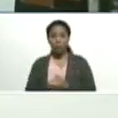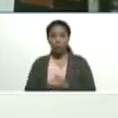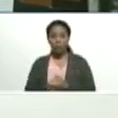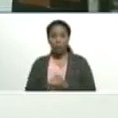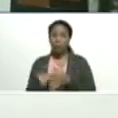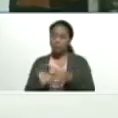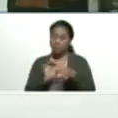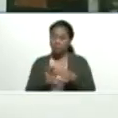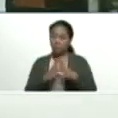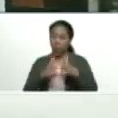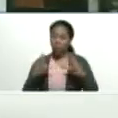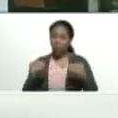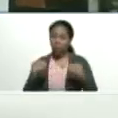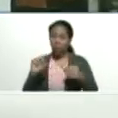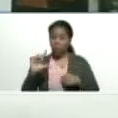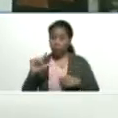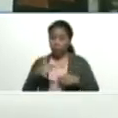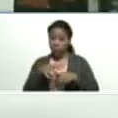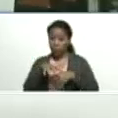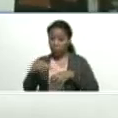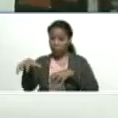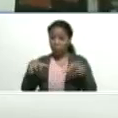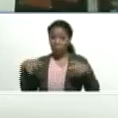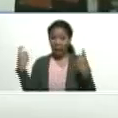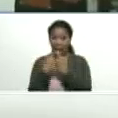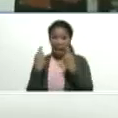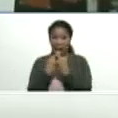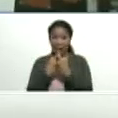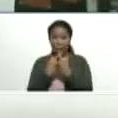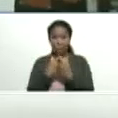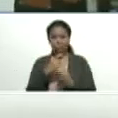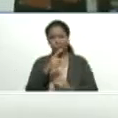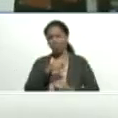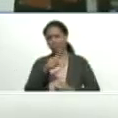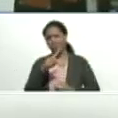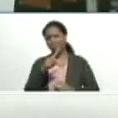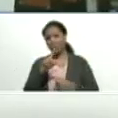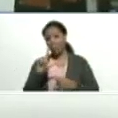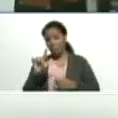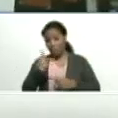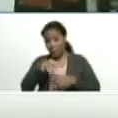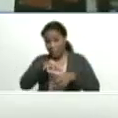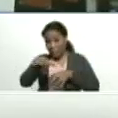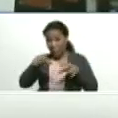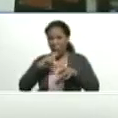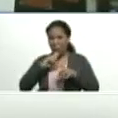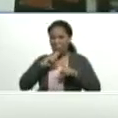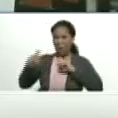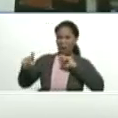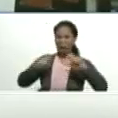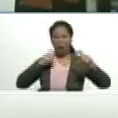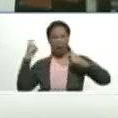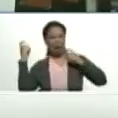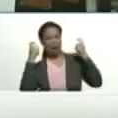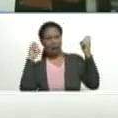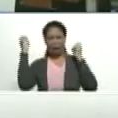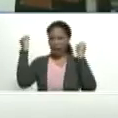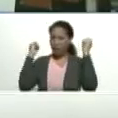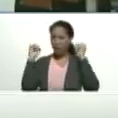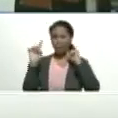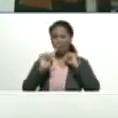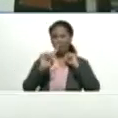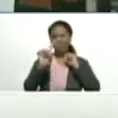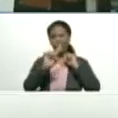Unirnos, dividirnos para pelearnos, dividirnos para odiarnos,